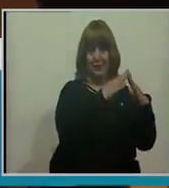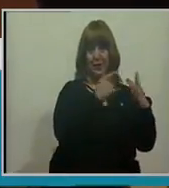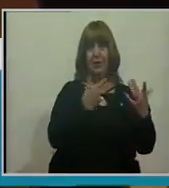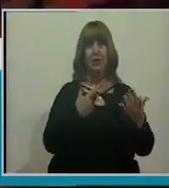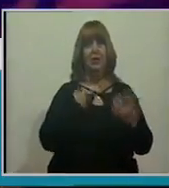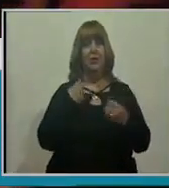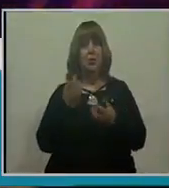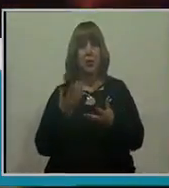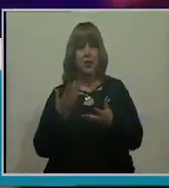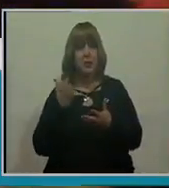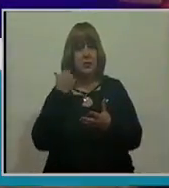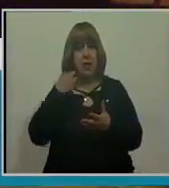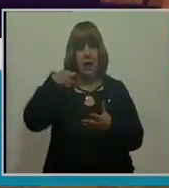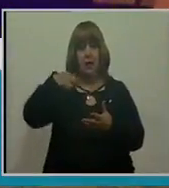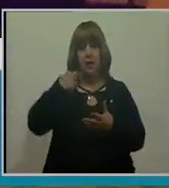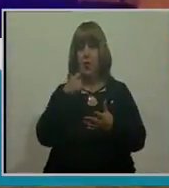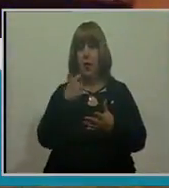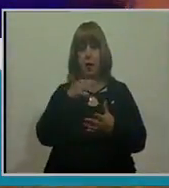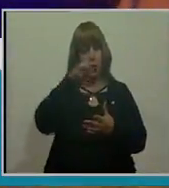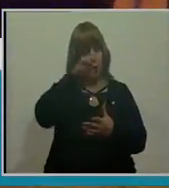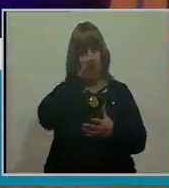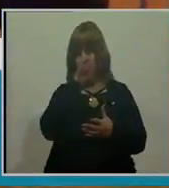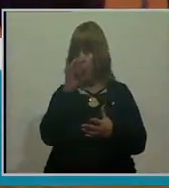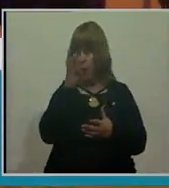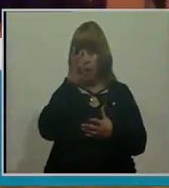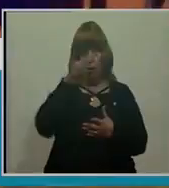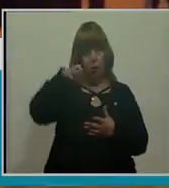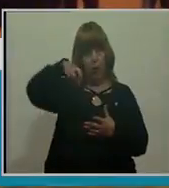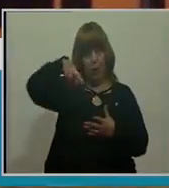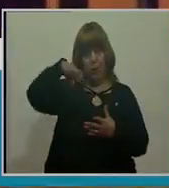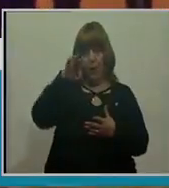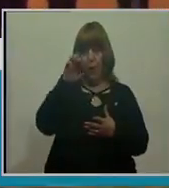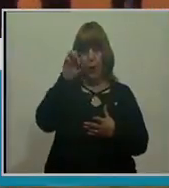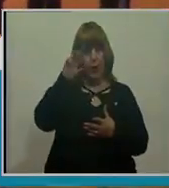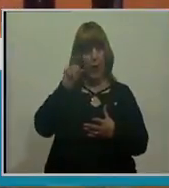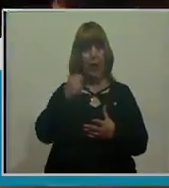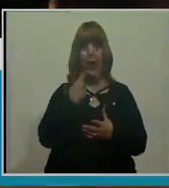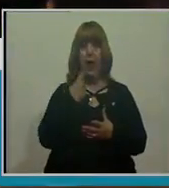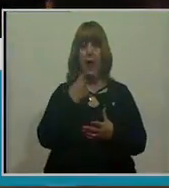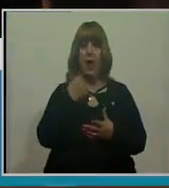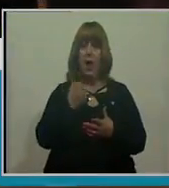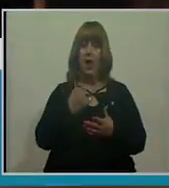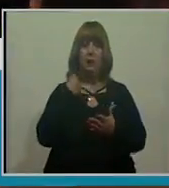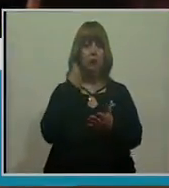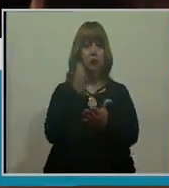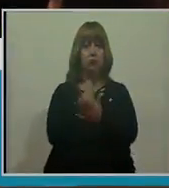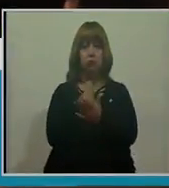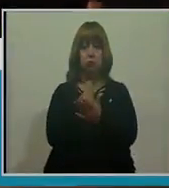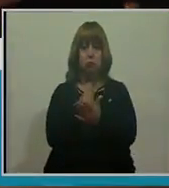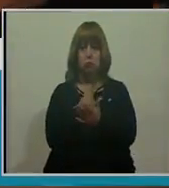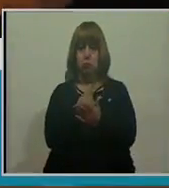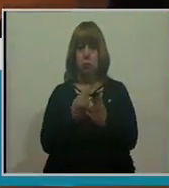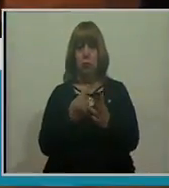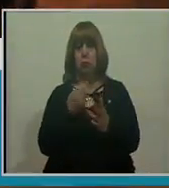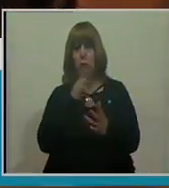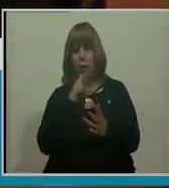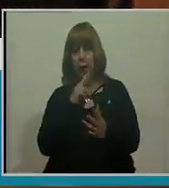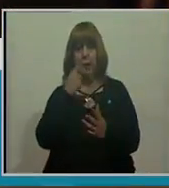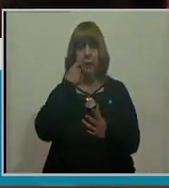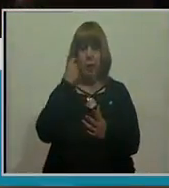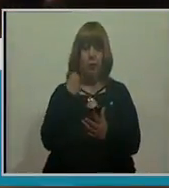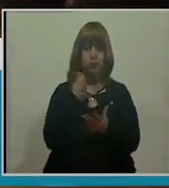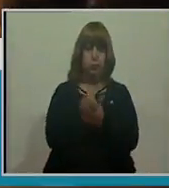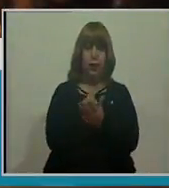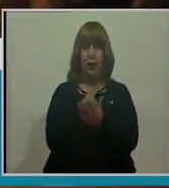lamentable. Quienes salieron sorteados deben esperar la convocatoria del banco. Lo que pasó en Maipú fue esto, de que se buscó una manera de